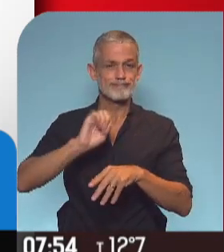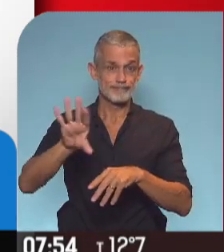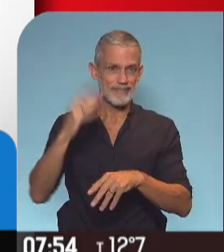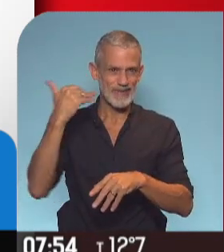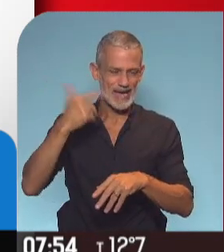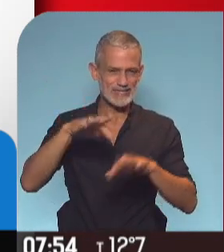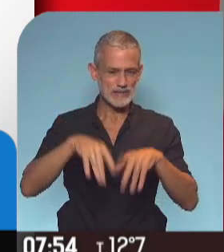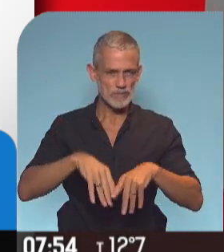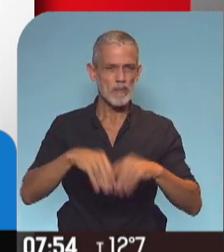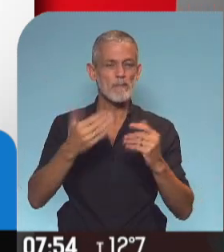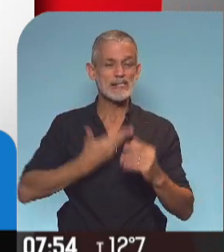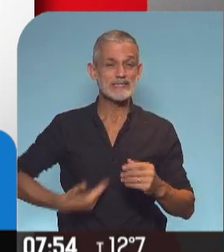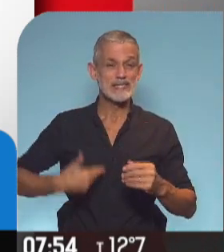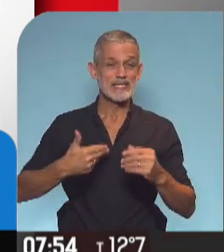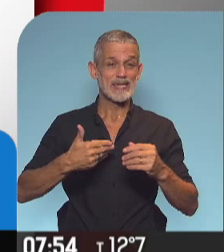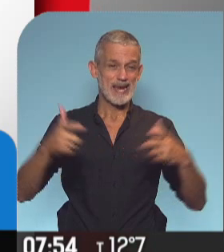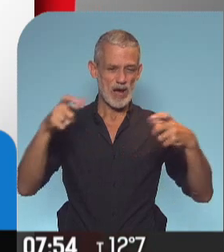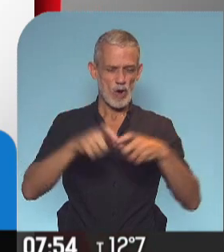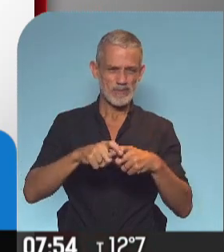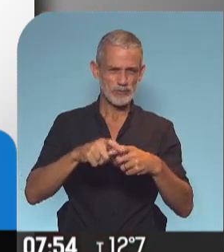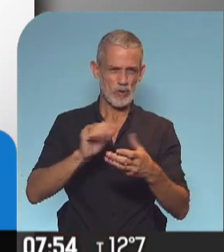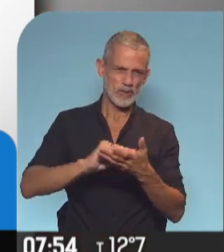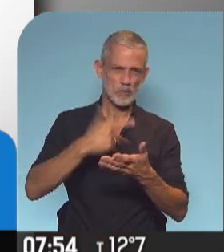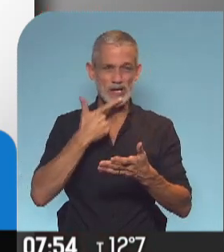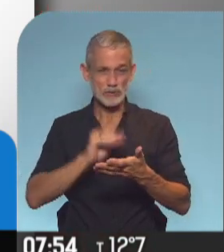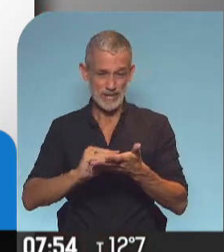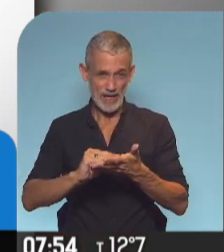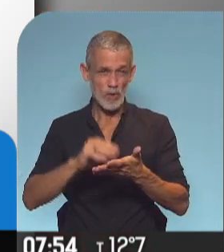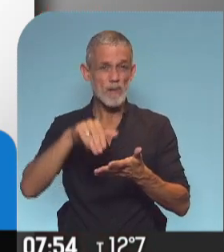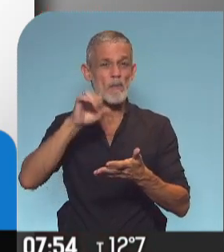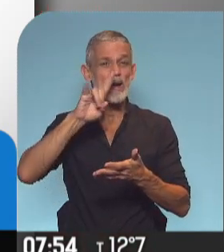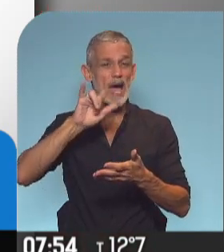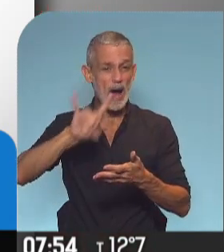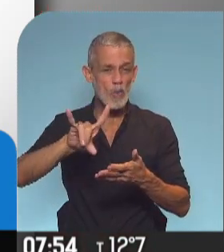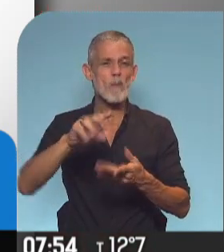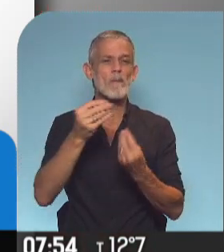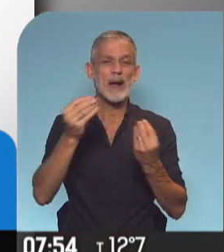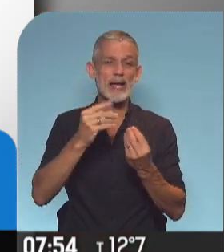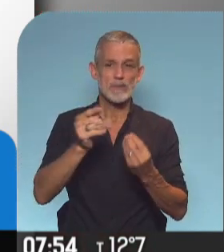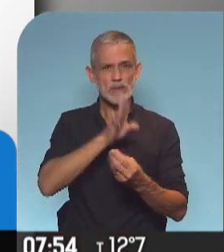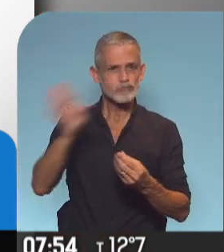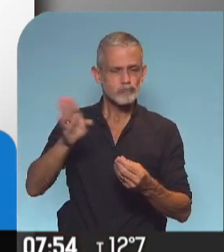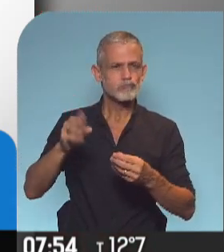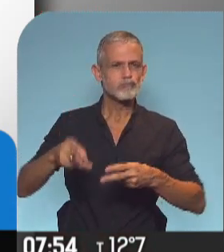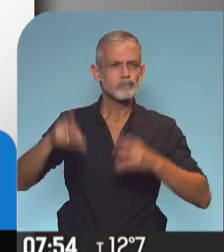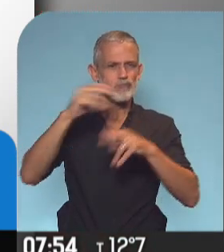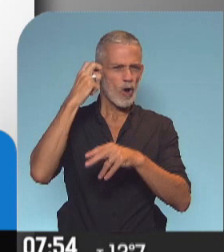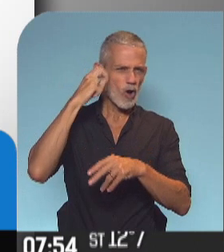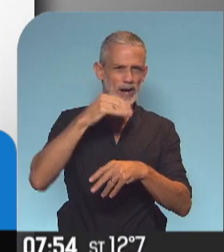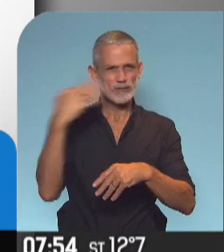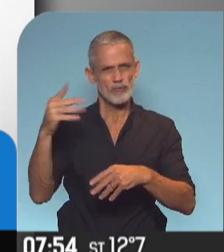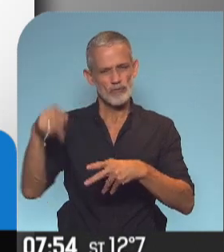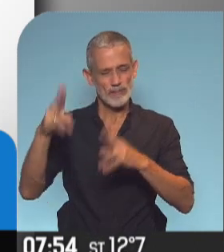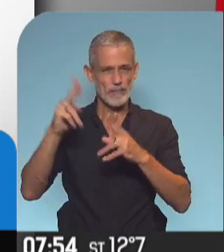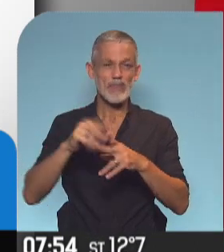el presidente de la comisión bicameral leopoldo moreau para que se presente a declarar por consejo